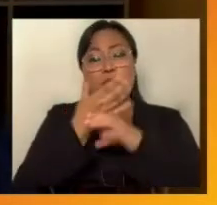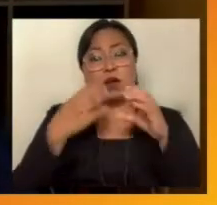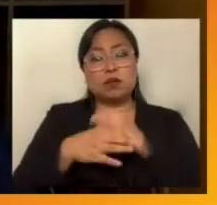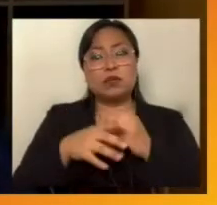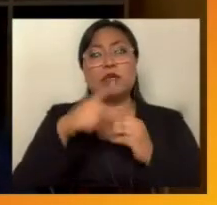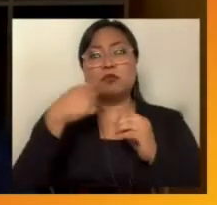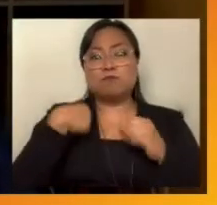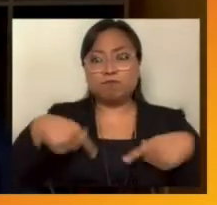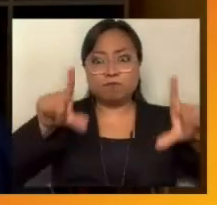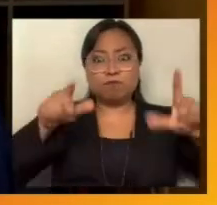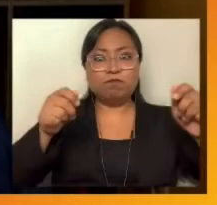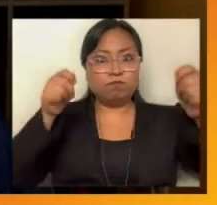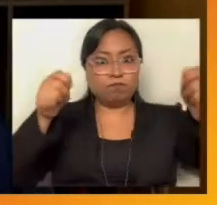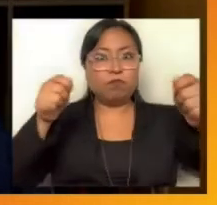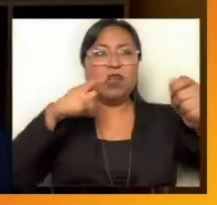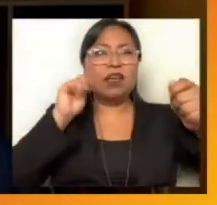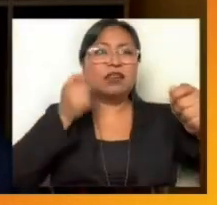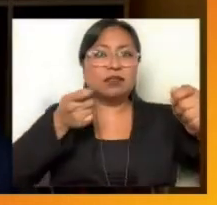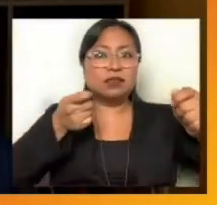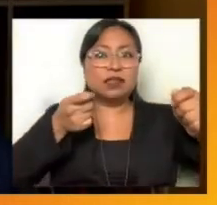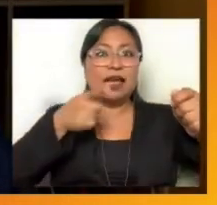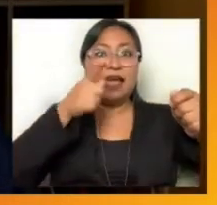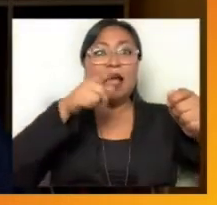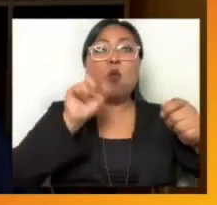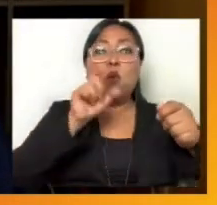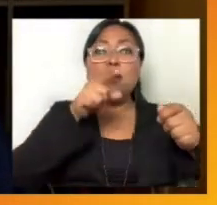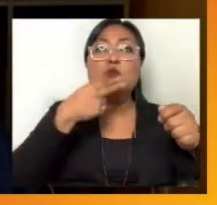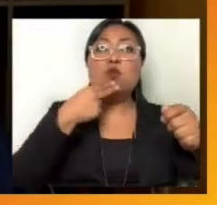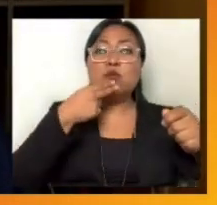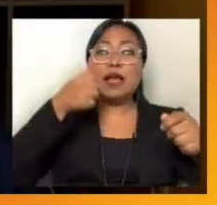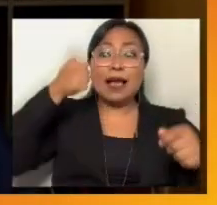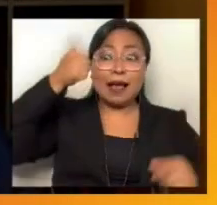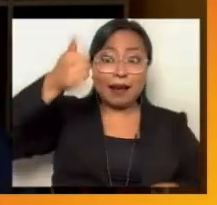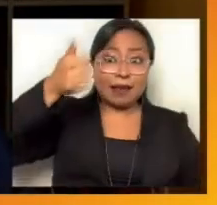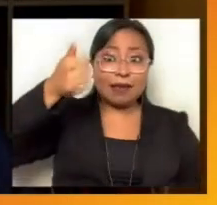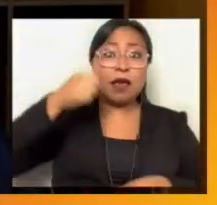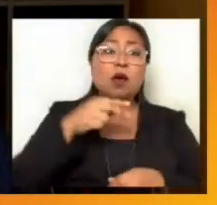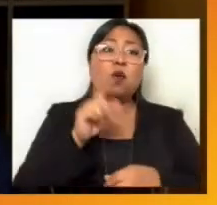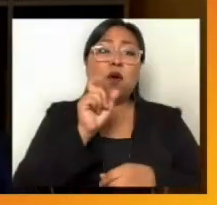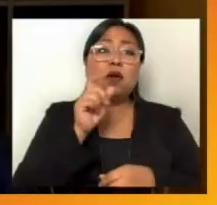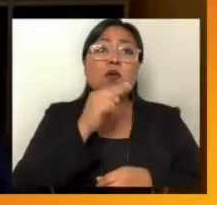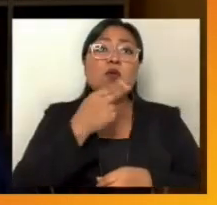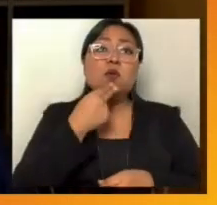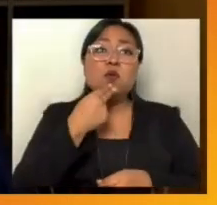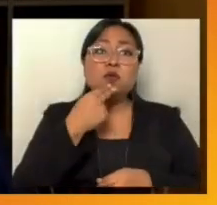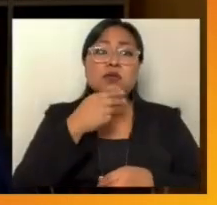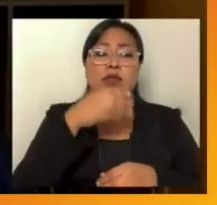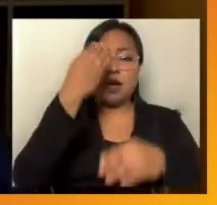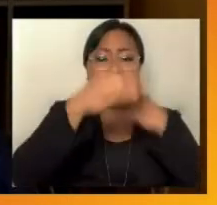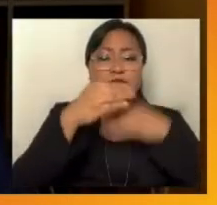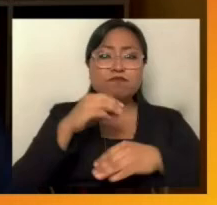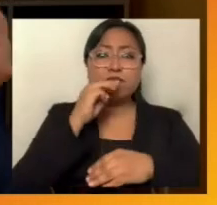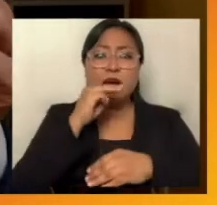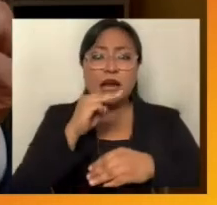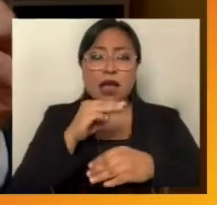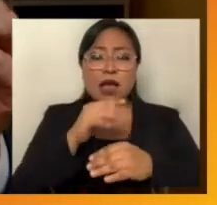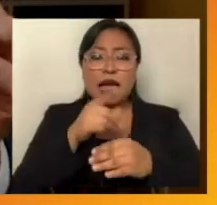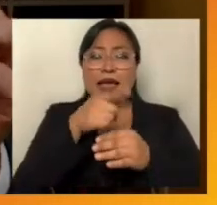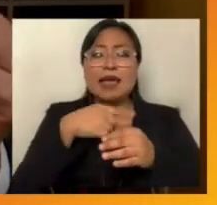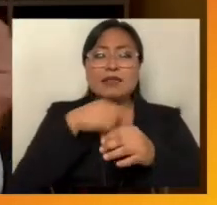Los likes y los comentarios no te traerán patrocinadores para